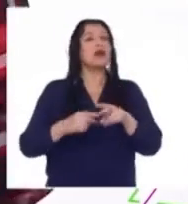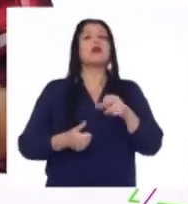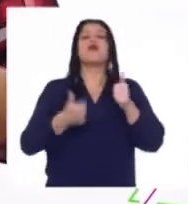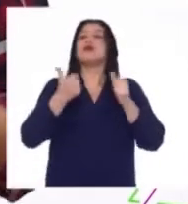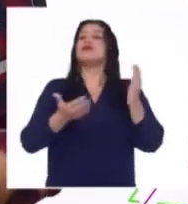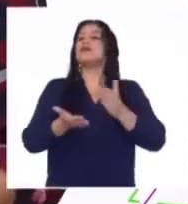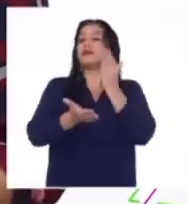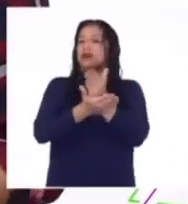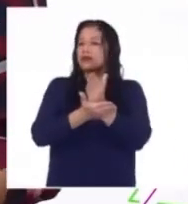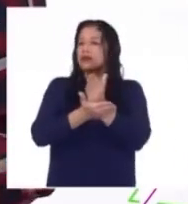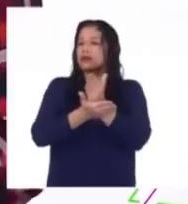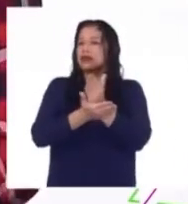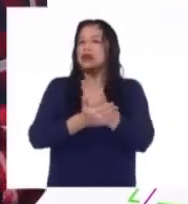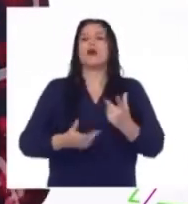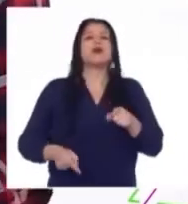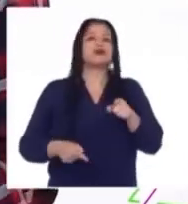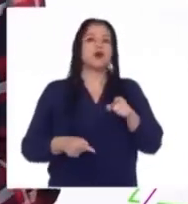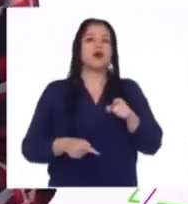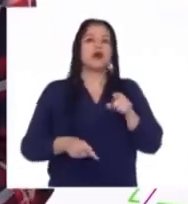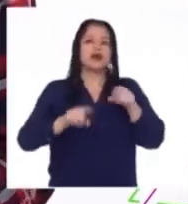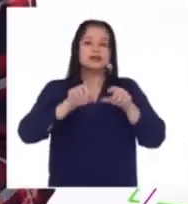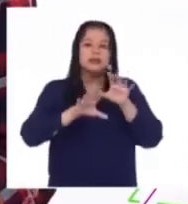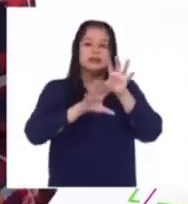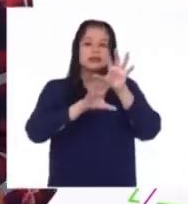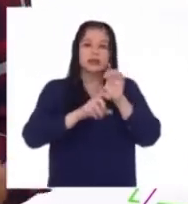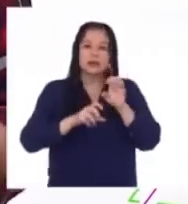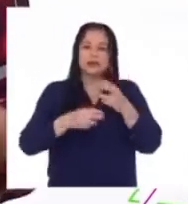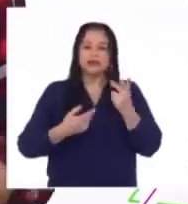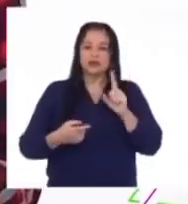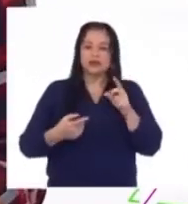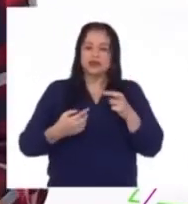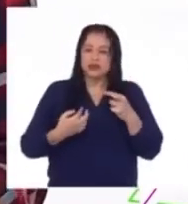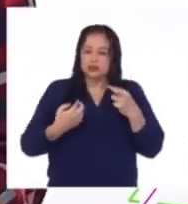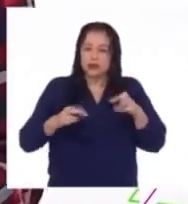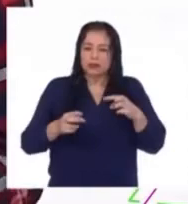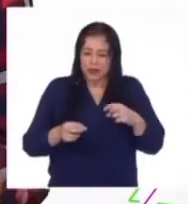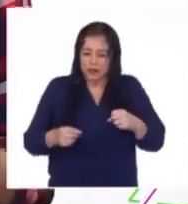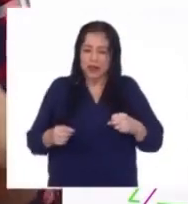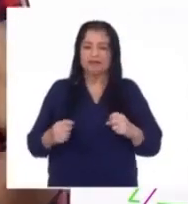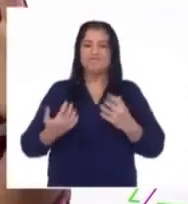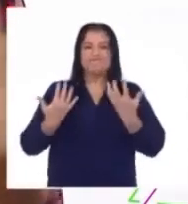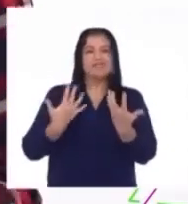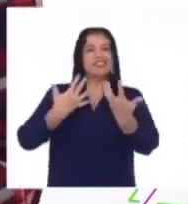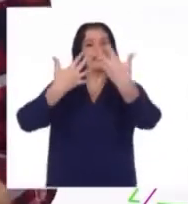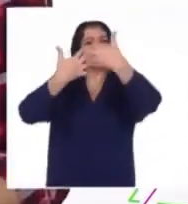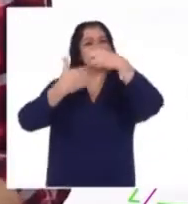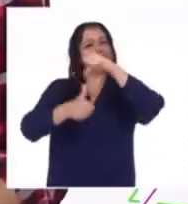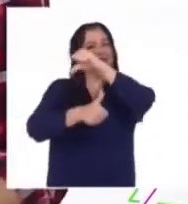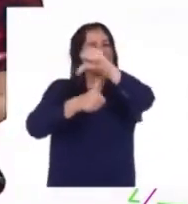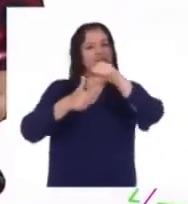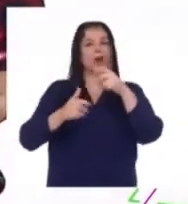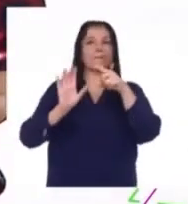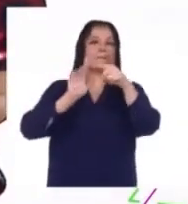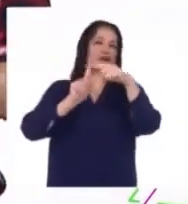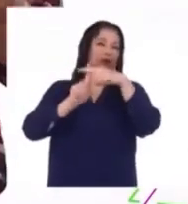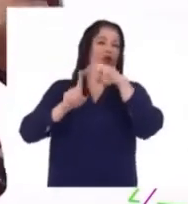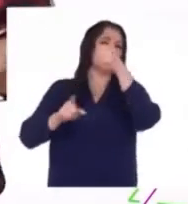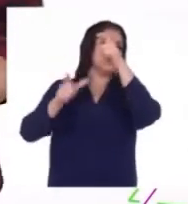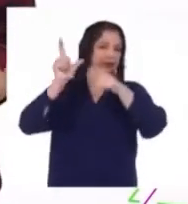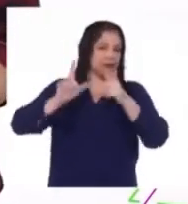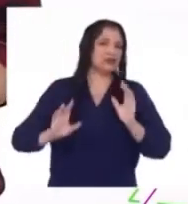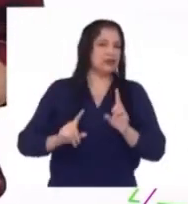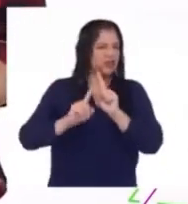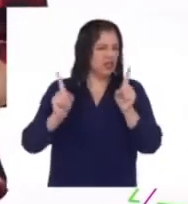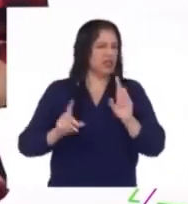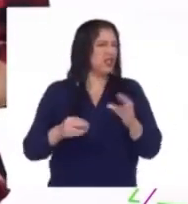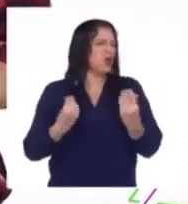surge cuando a veces estas nos limitan el actuar y nos impiden relacionarnos de manera positiva con los demás.